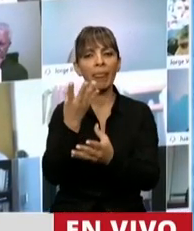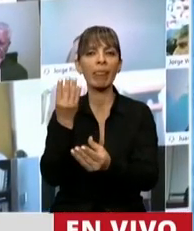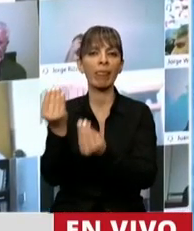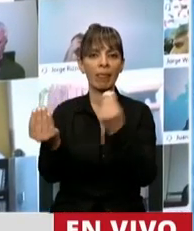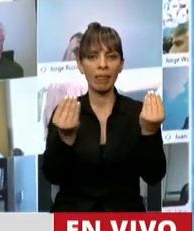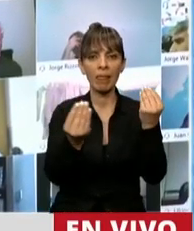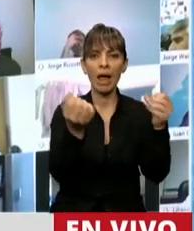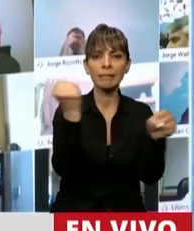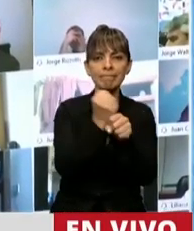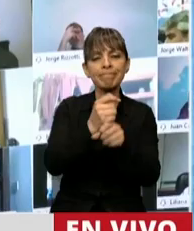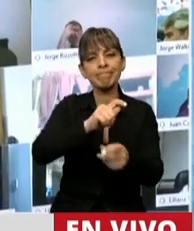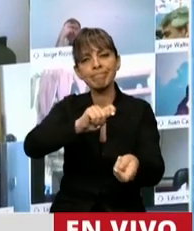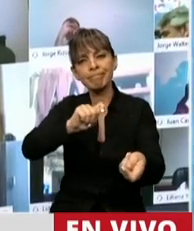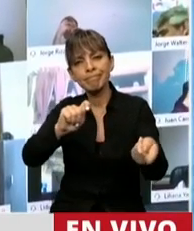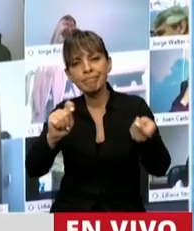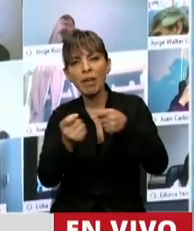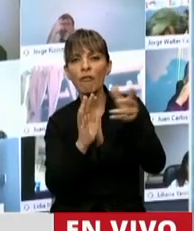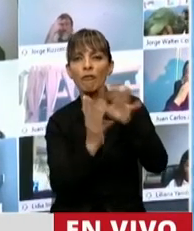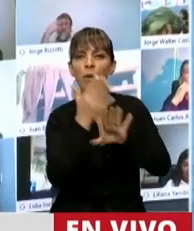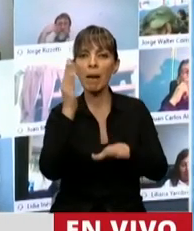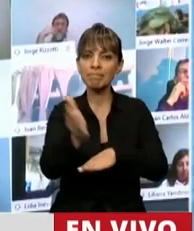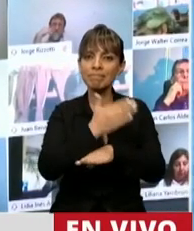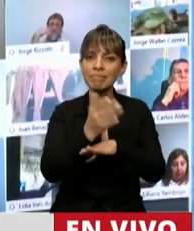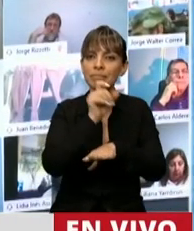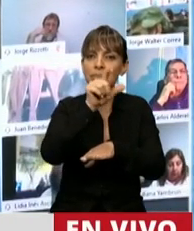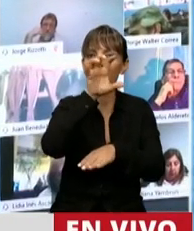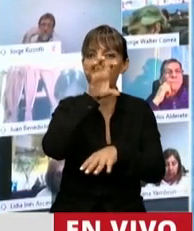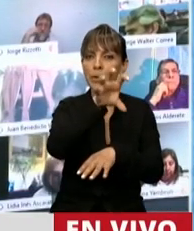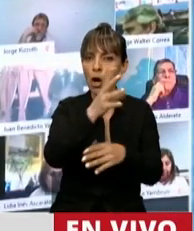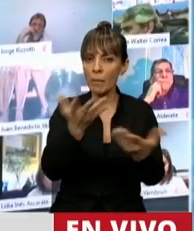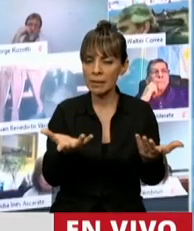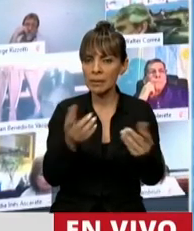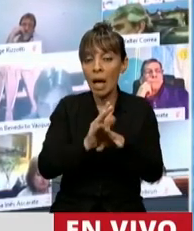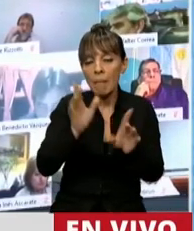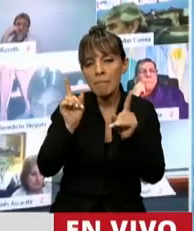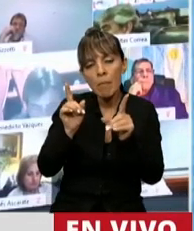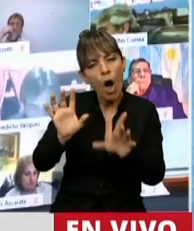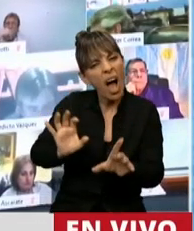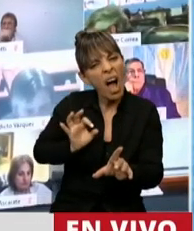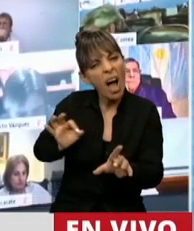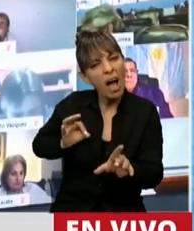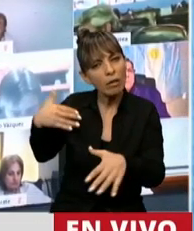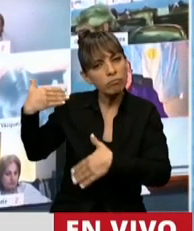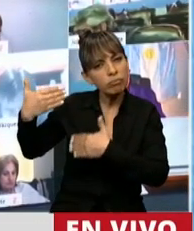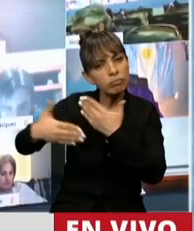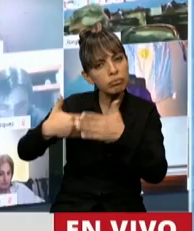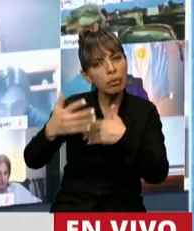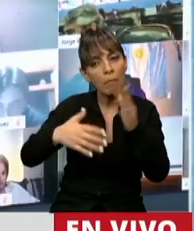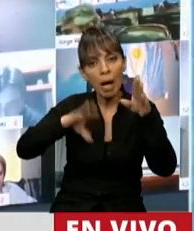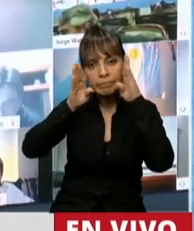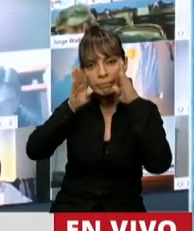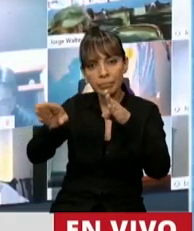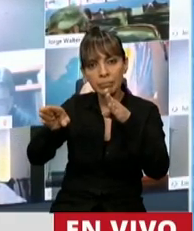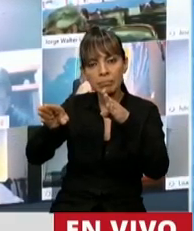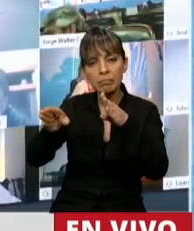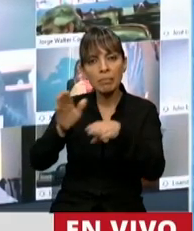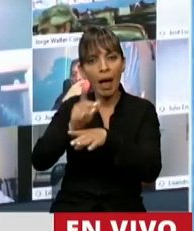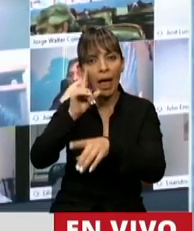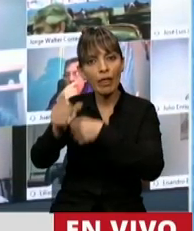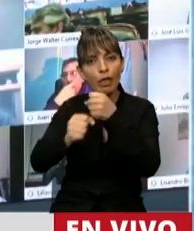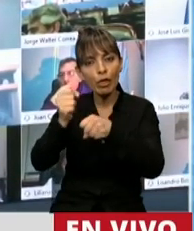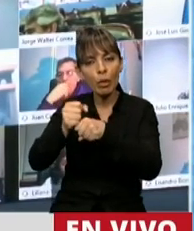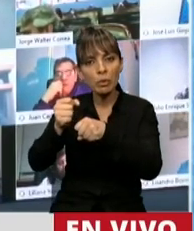acciones para cambiar la matriz productiva de la provincia, la cual por décadas se construyó sobre la industria manufacturera, pero hoy